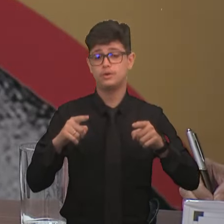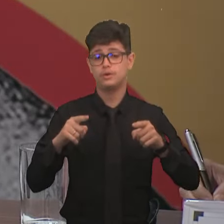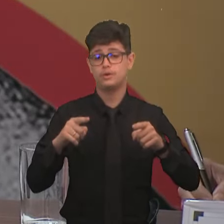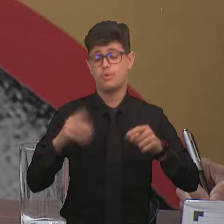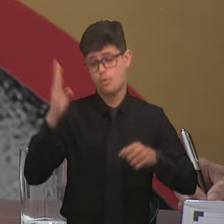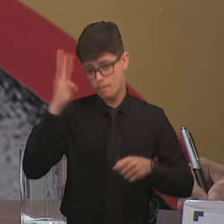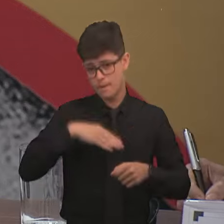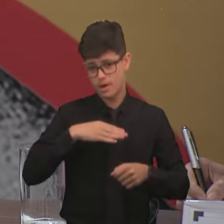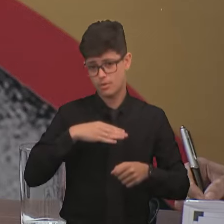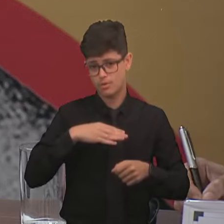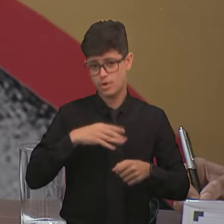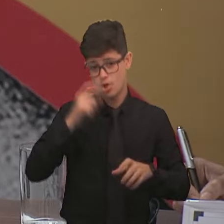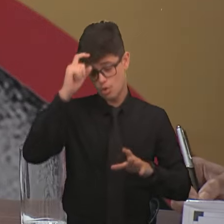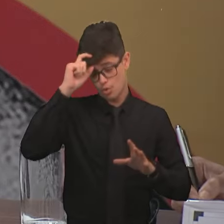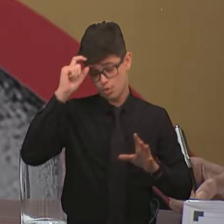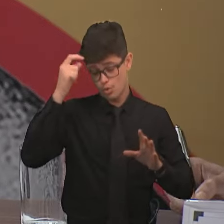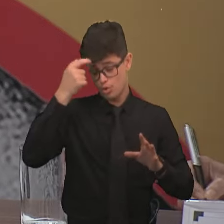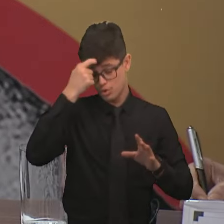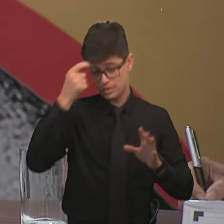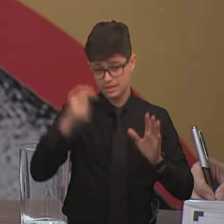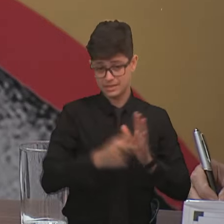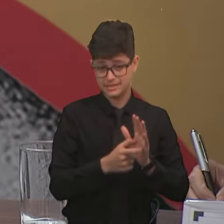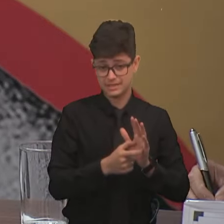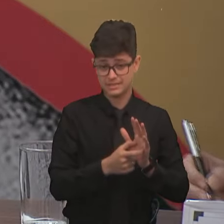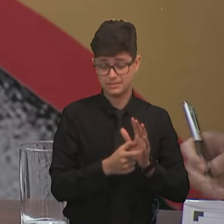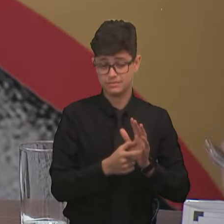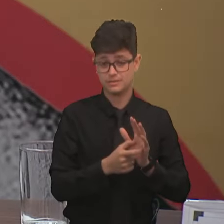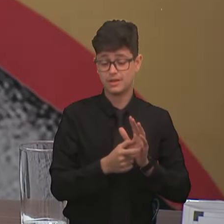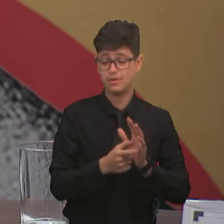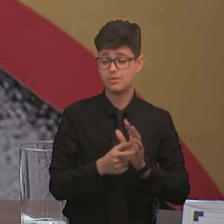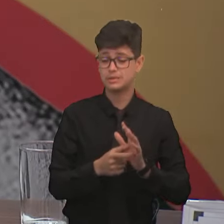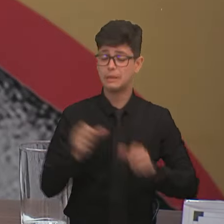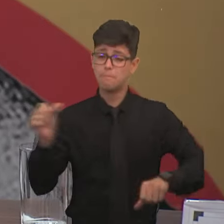está convirtiéndose en una fuerza transformadora